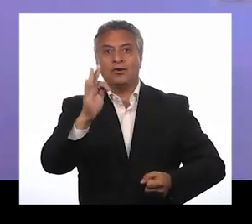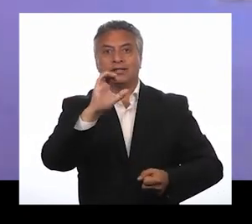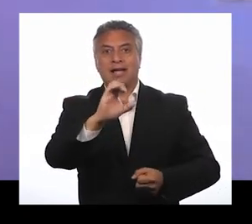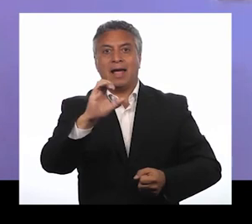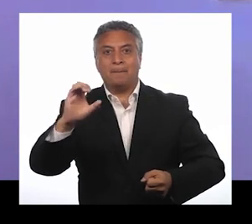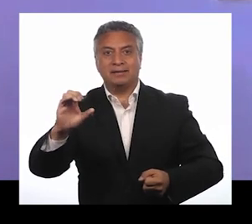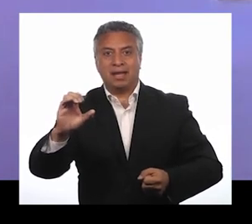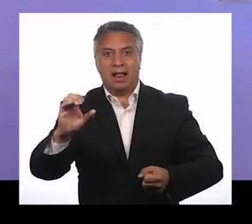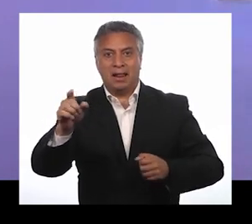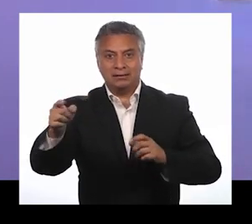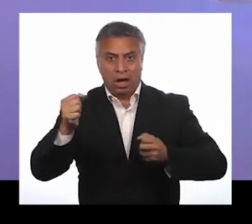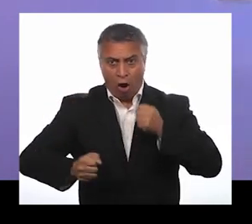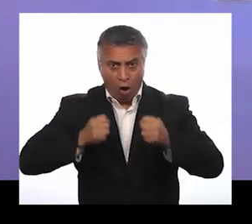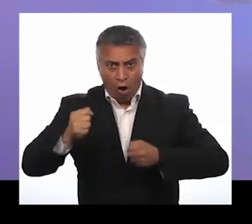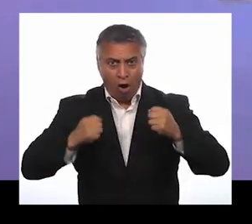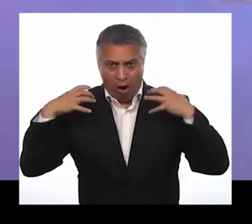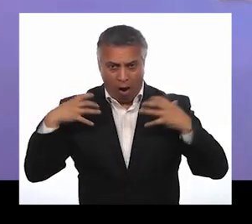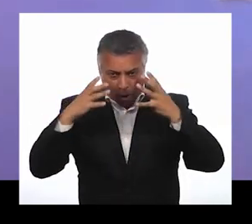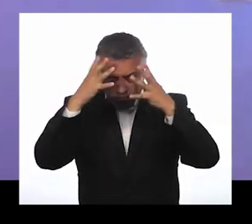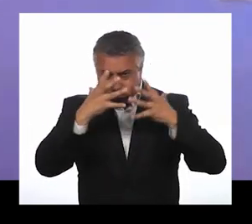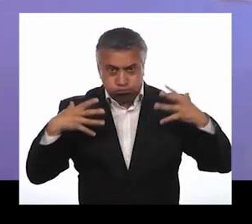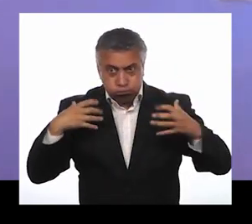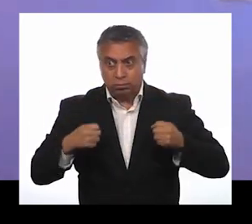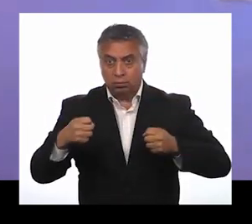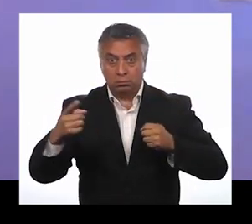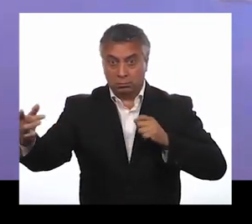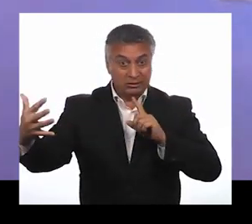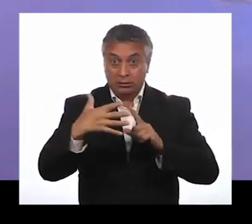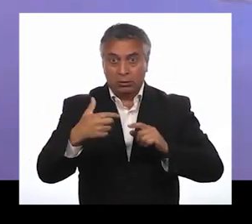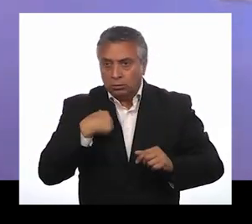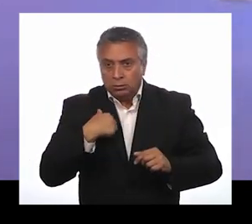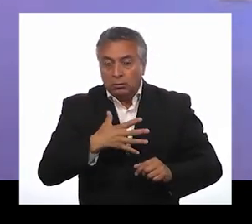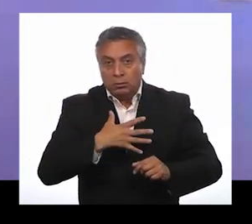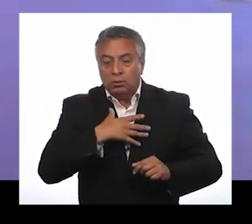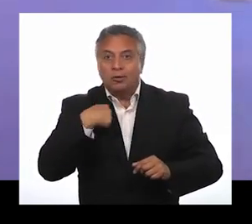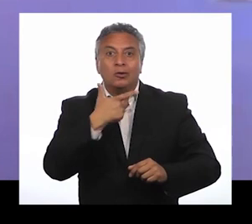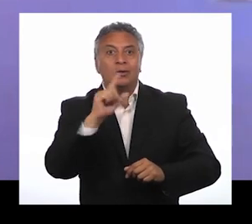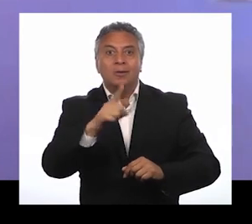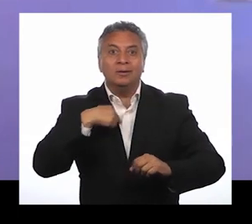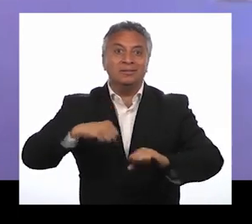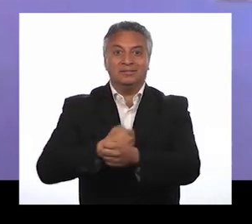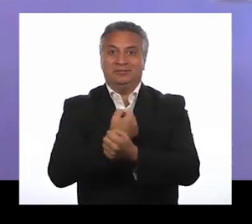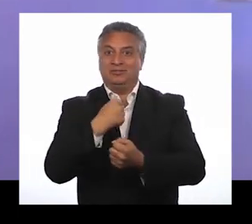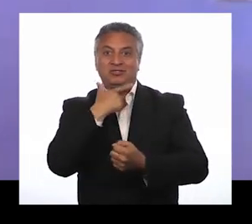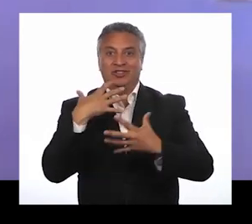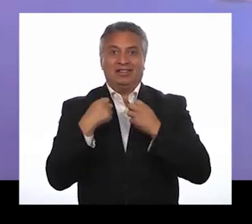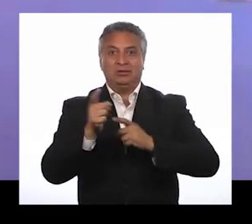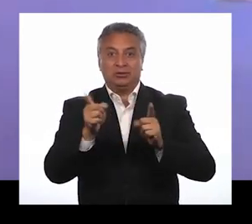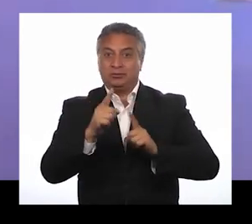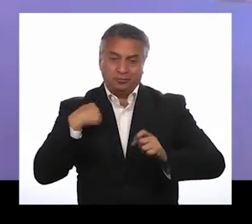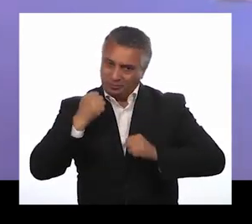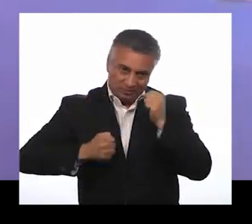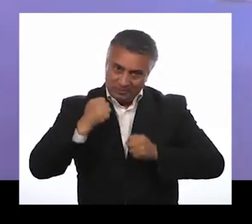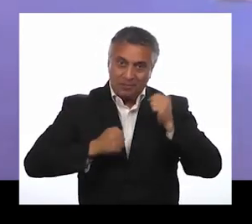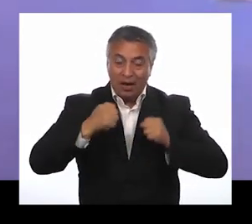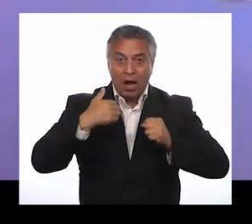corriendo. Y yo me puse a correr porque no quería que me atraparan. En lo que me pongo a correr,